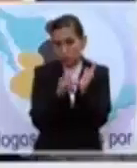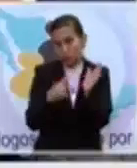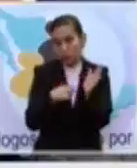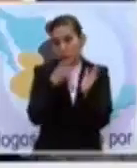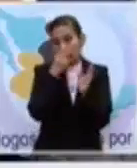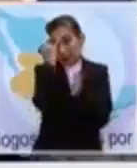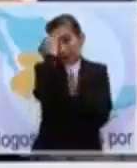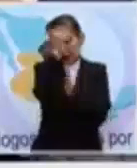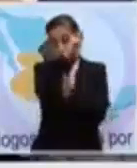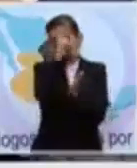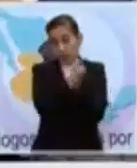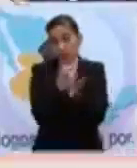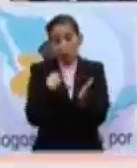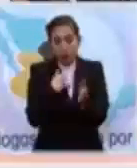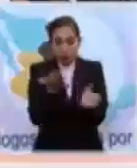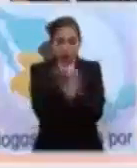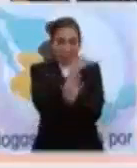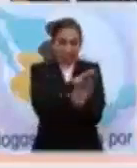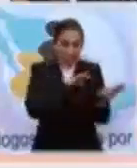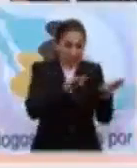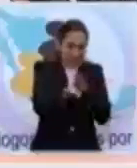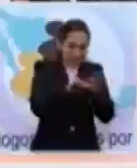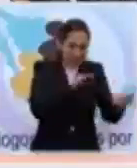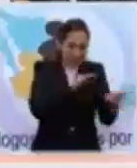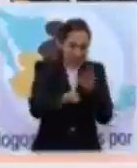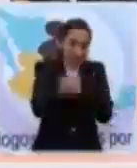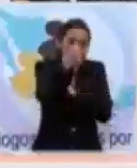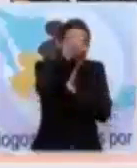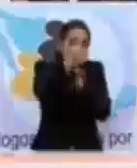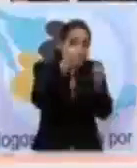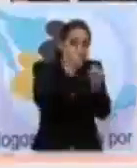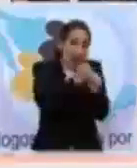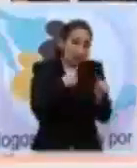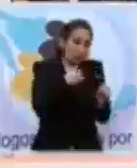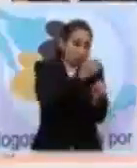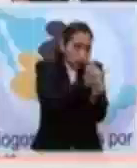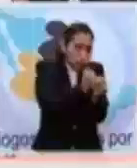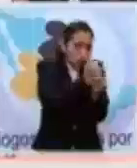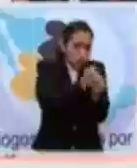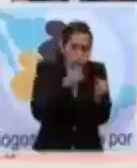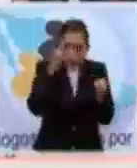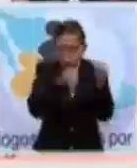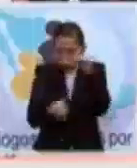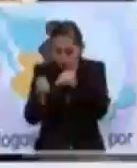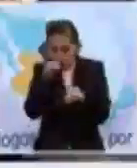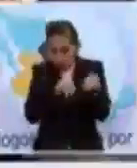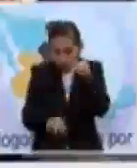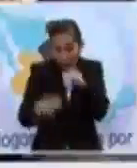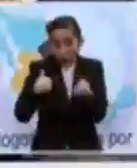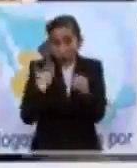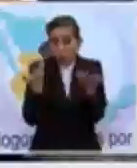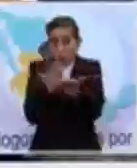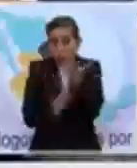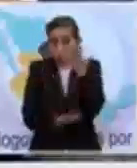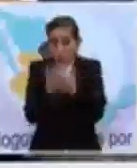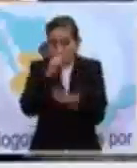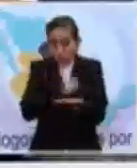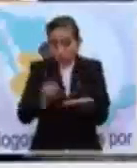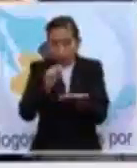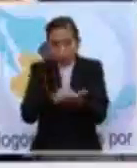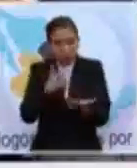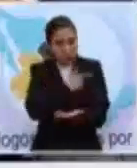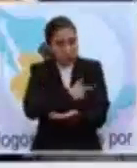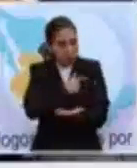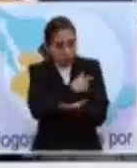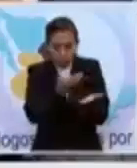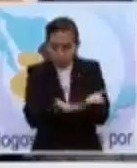la iniciativa con lo que yo había trabajado durante más de 6 años, y que había escrito, y que con mucho gusto